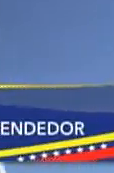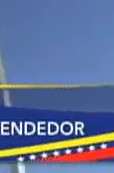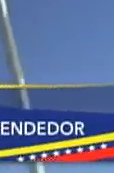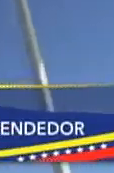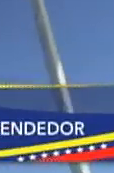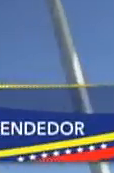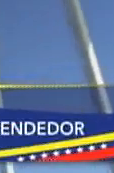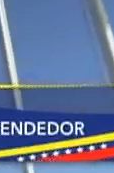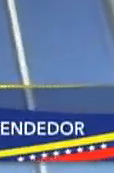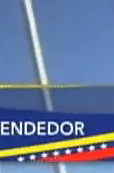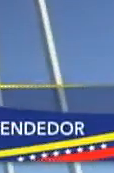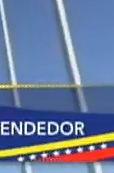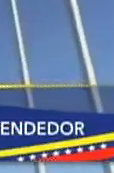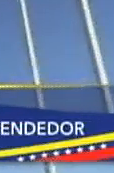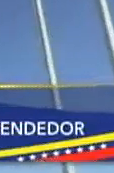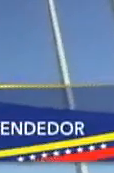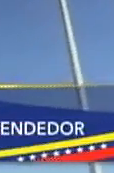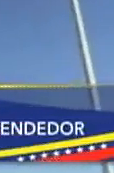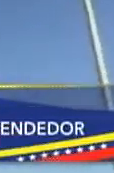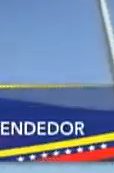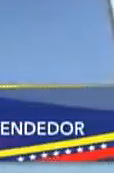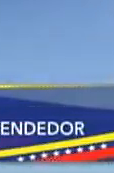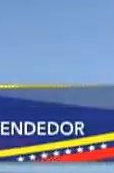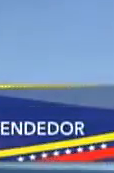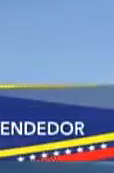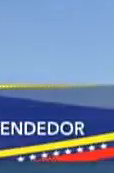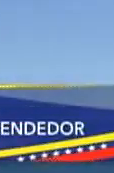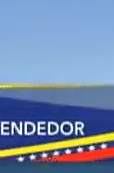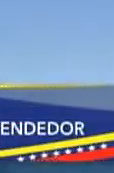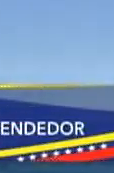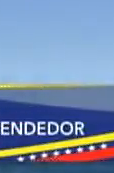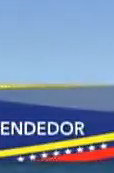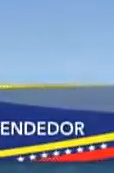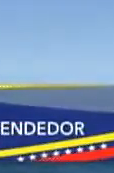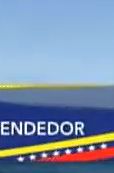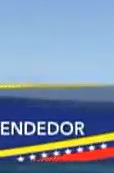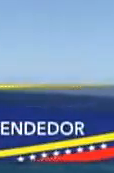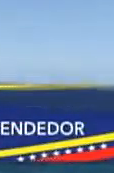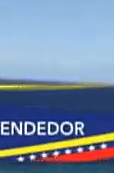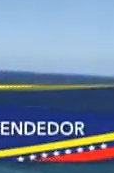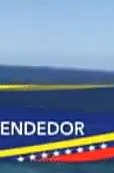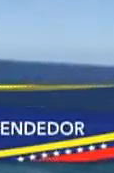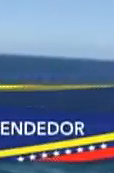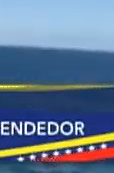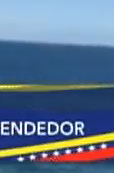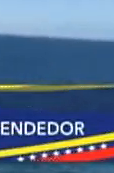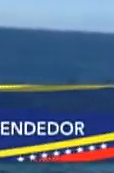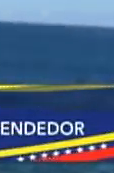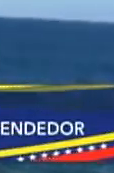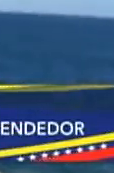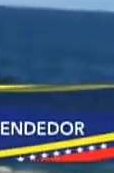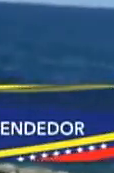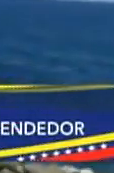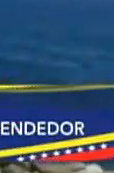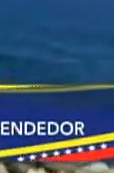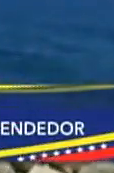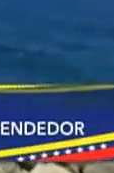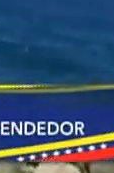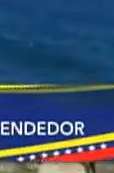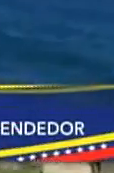económica bolivariana, específicamente el motor emprendedor, y que tiene ese objetivo fundamental de darle